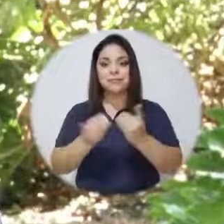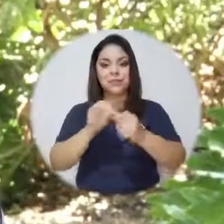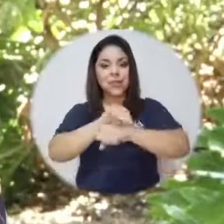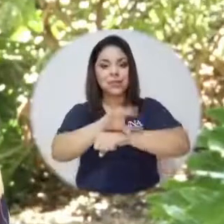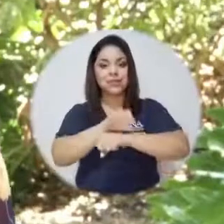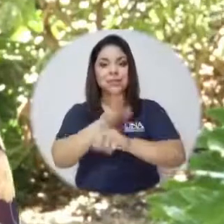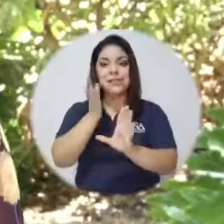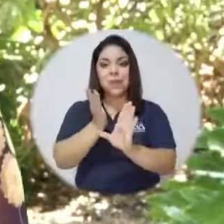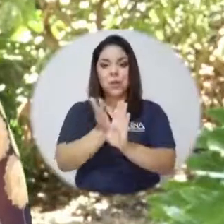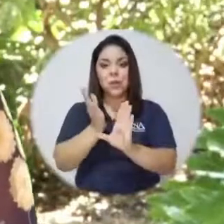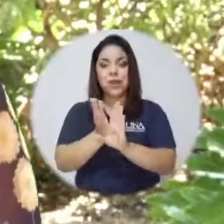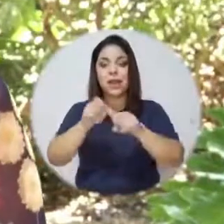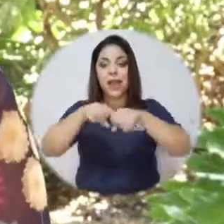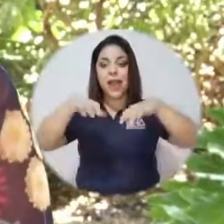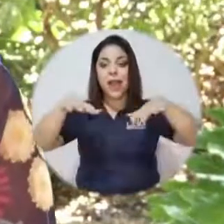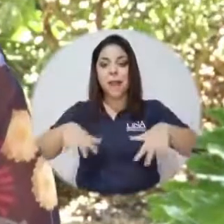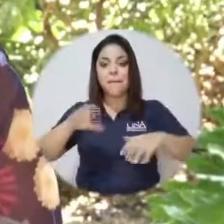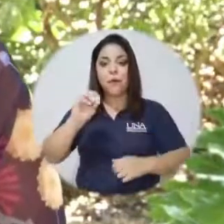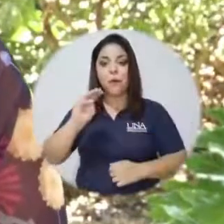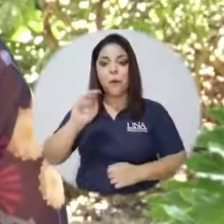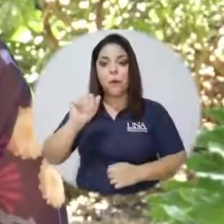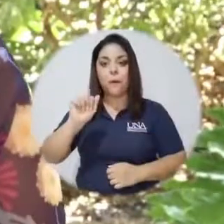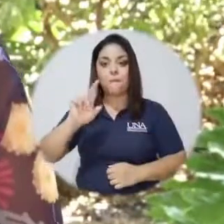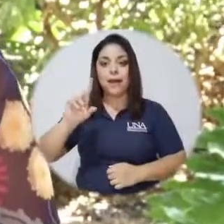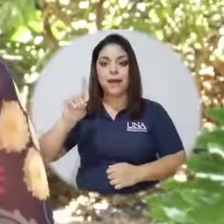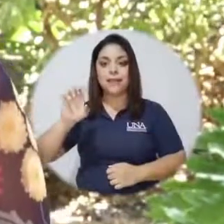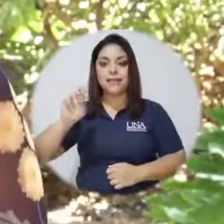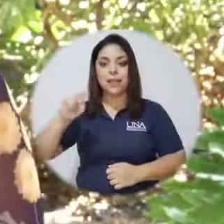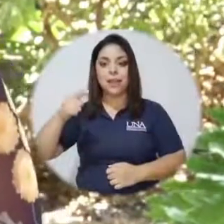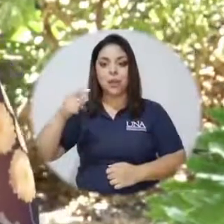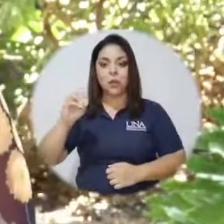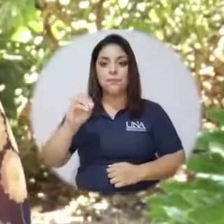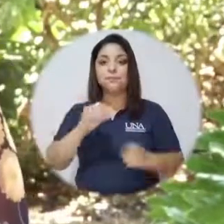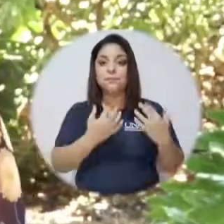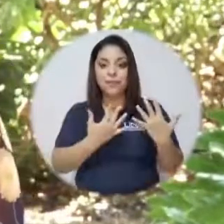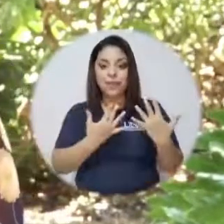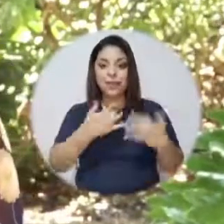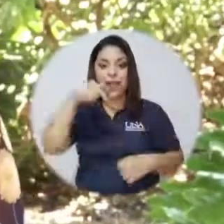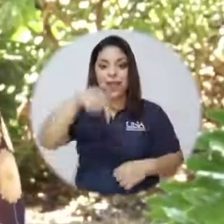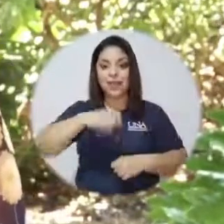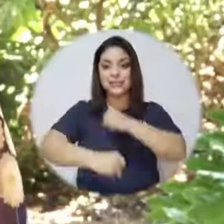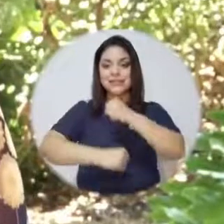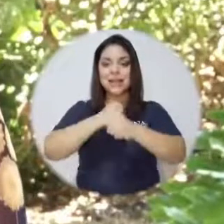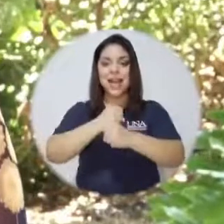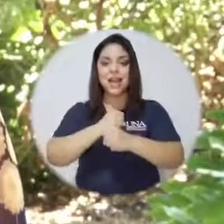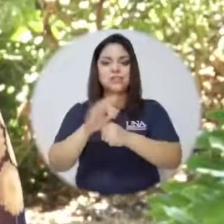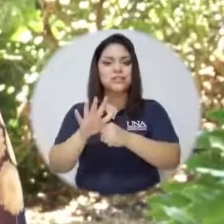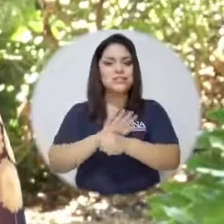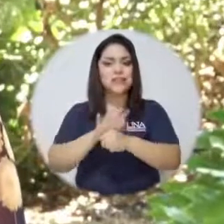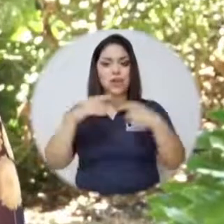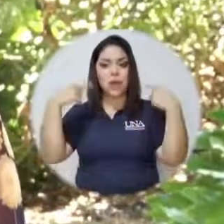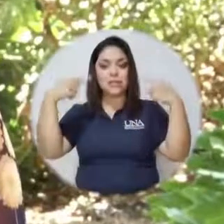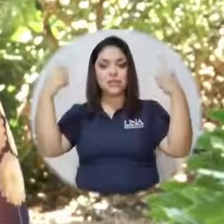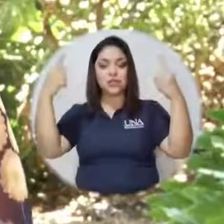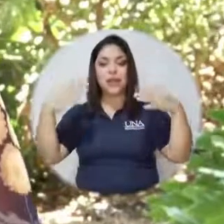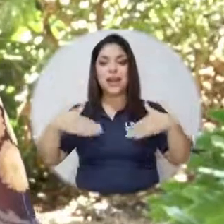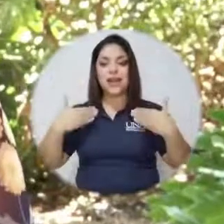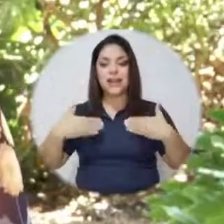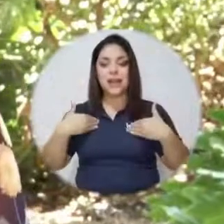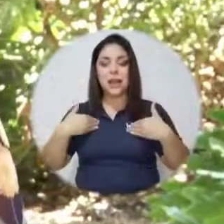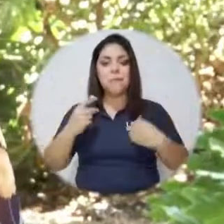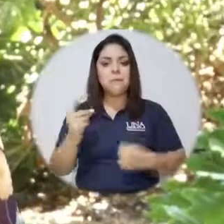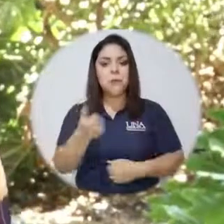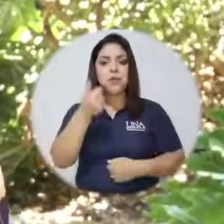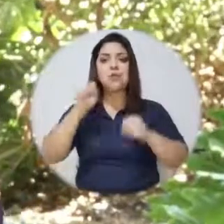Orientación y Psicología en el campus Omar Dengo. Esperamos que este año sea un año lleno de éxitos y alegrías y